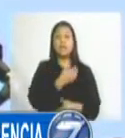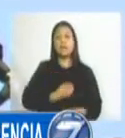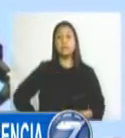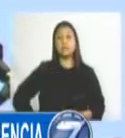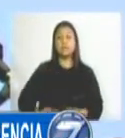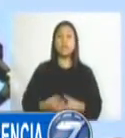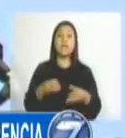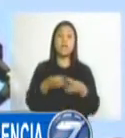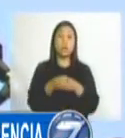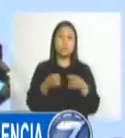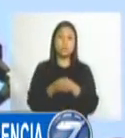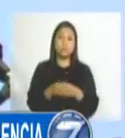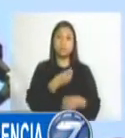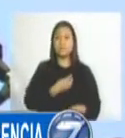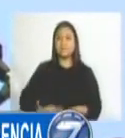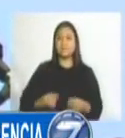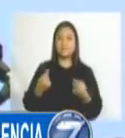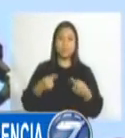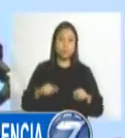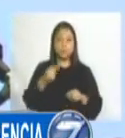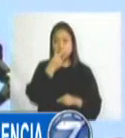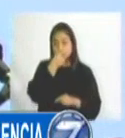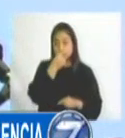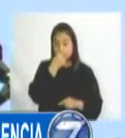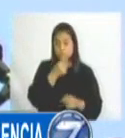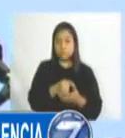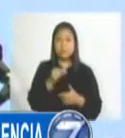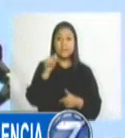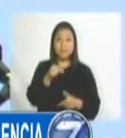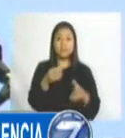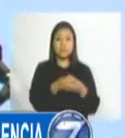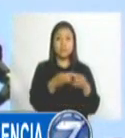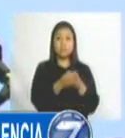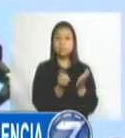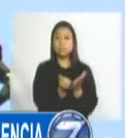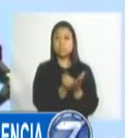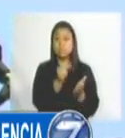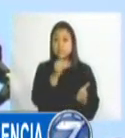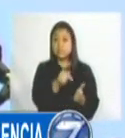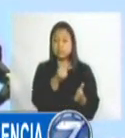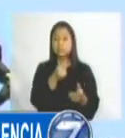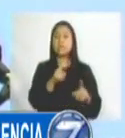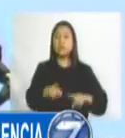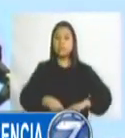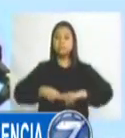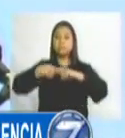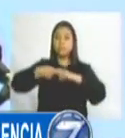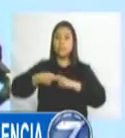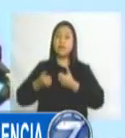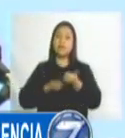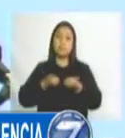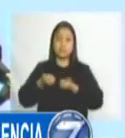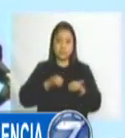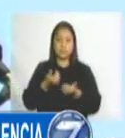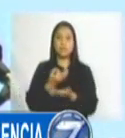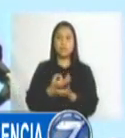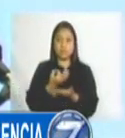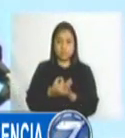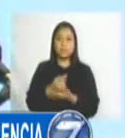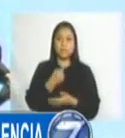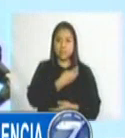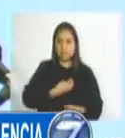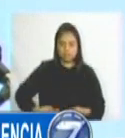a la Comisión Presidencial contra la Corrupción, una institución que, aunque depende administrativa y financieramente de